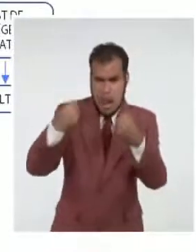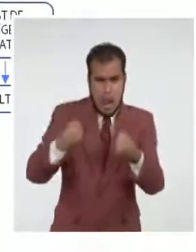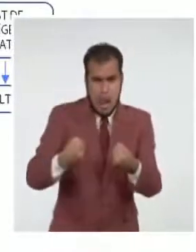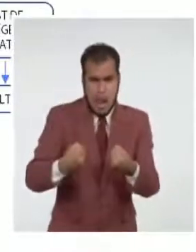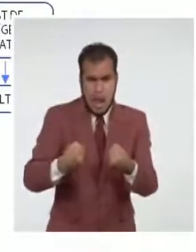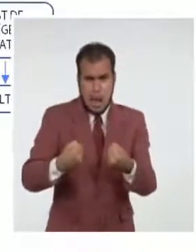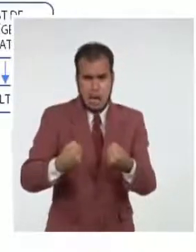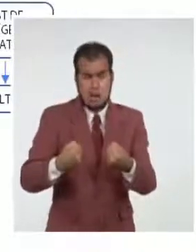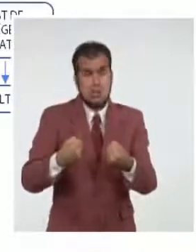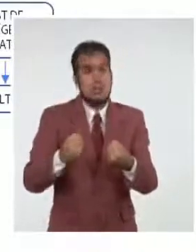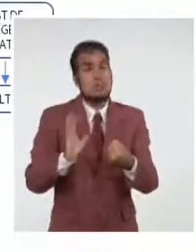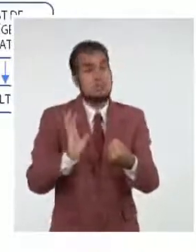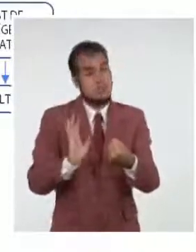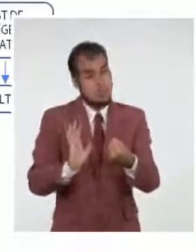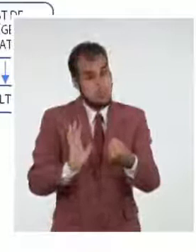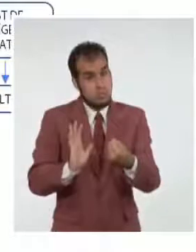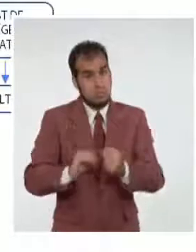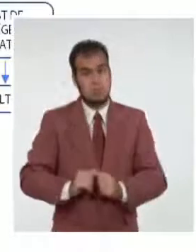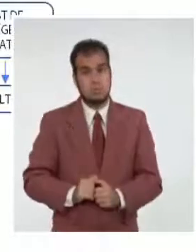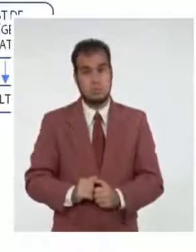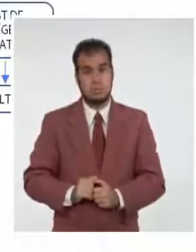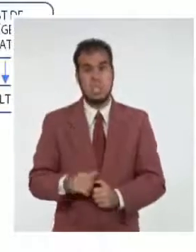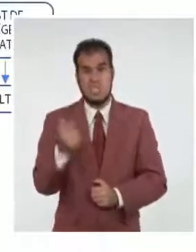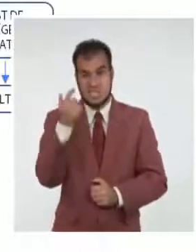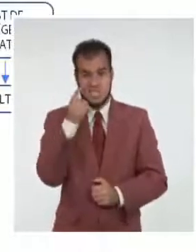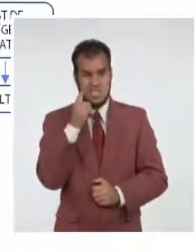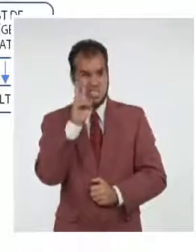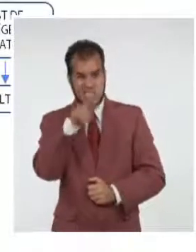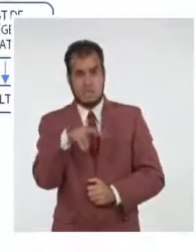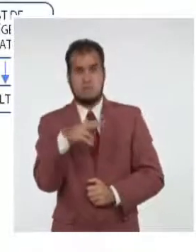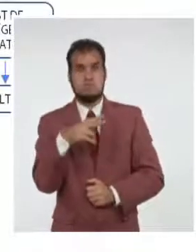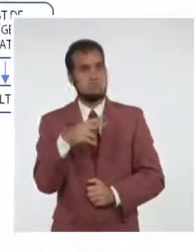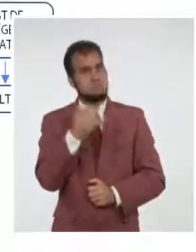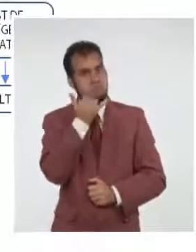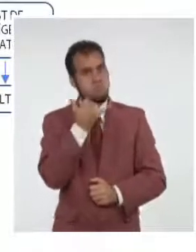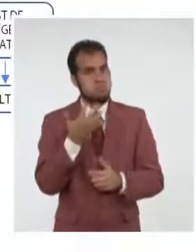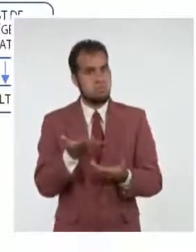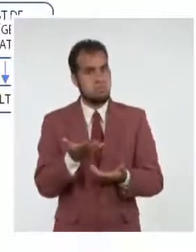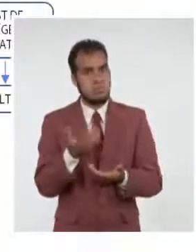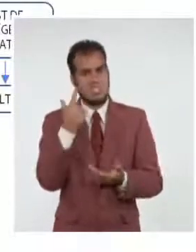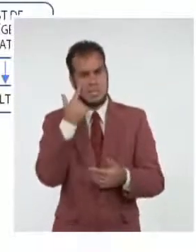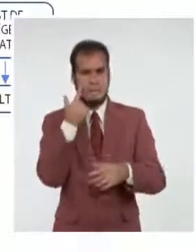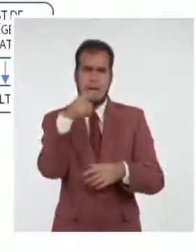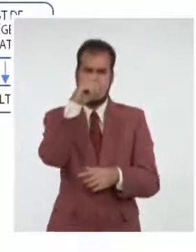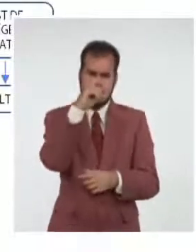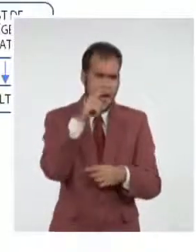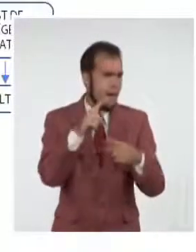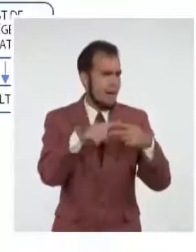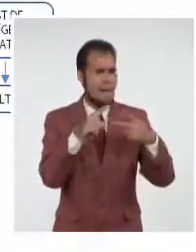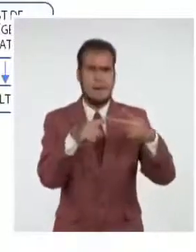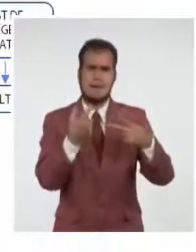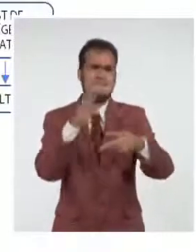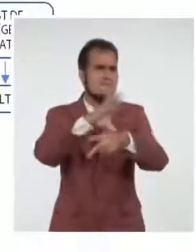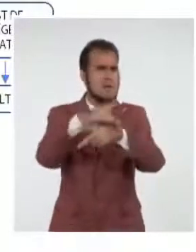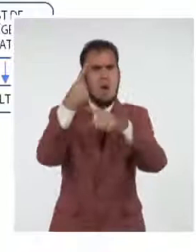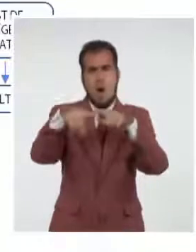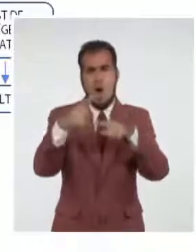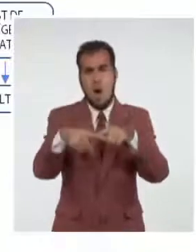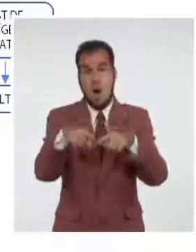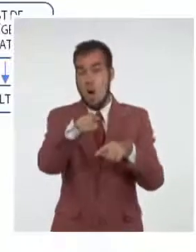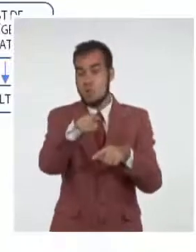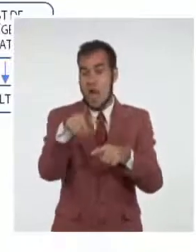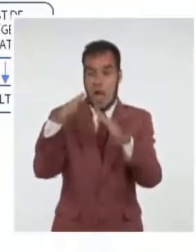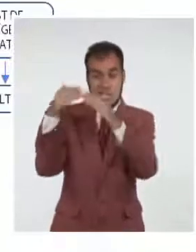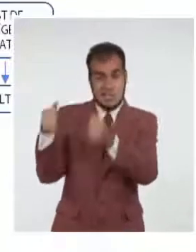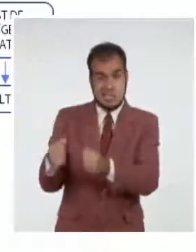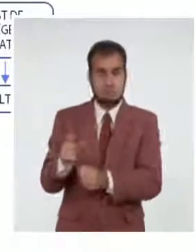que está además afectado, tiene comorbilidades, la edad, todo lo que clasifica, usted va para una institución. Y en ambos